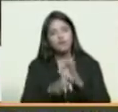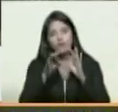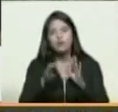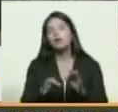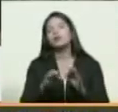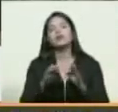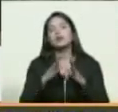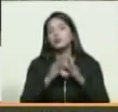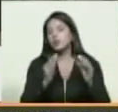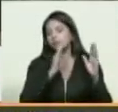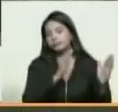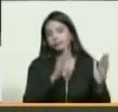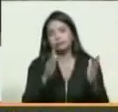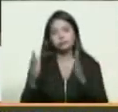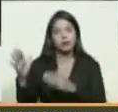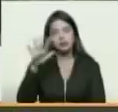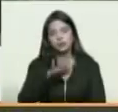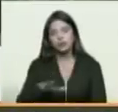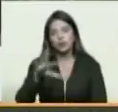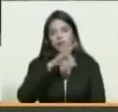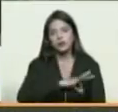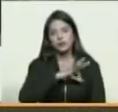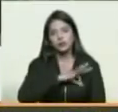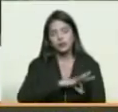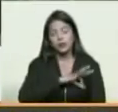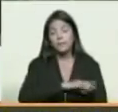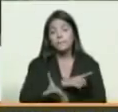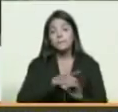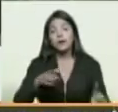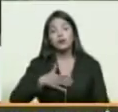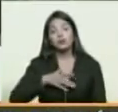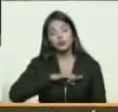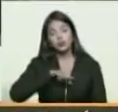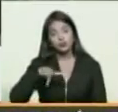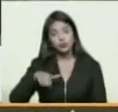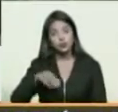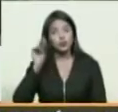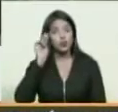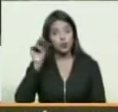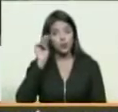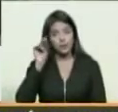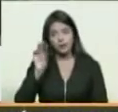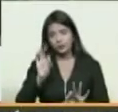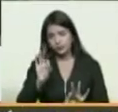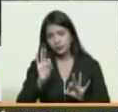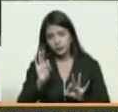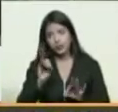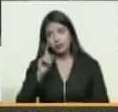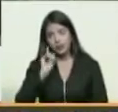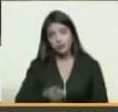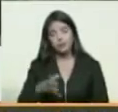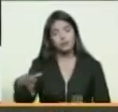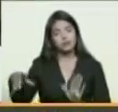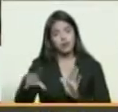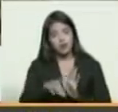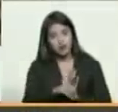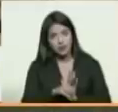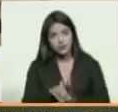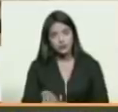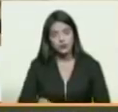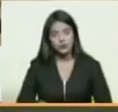las estructuras de nuestra sociedad. Y nosotros, los maestros y maestras, tenemos el derecho y el